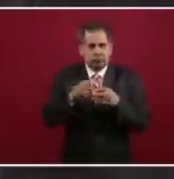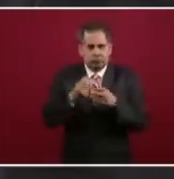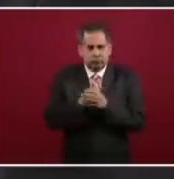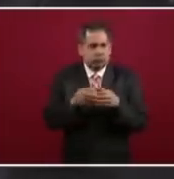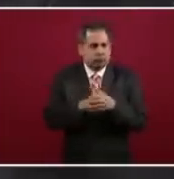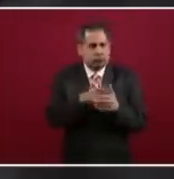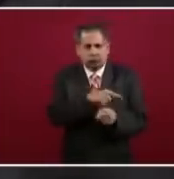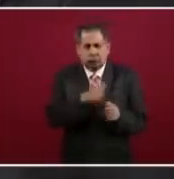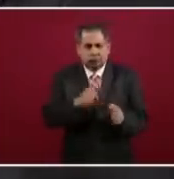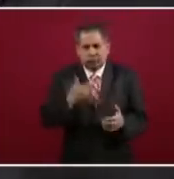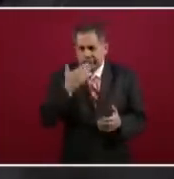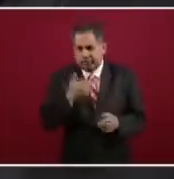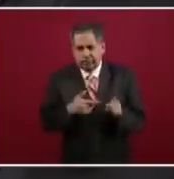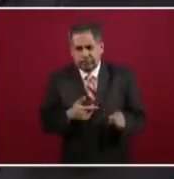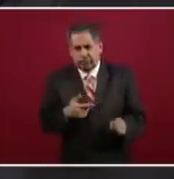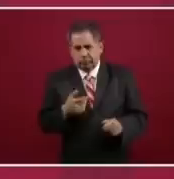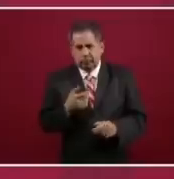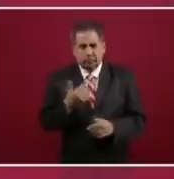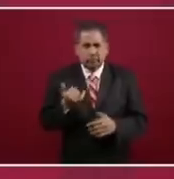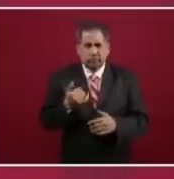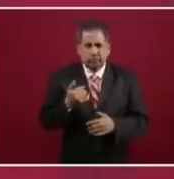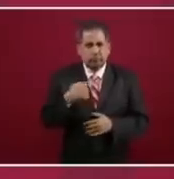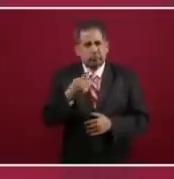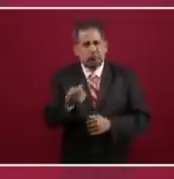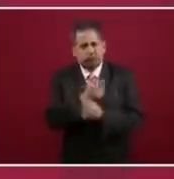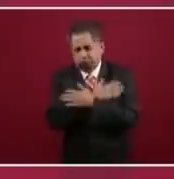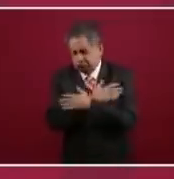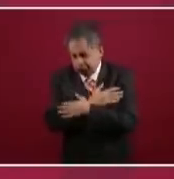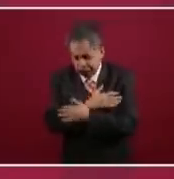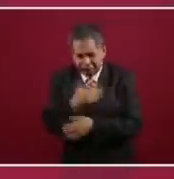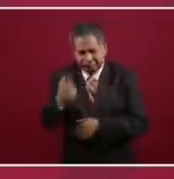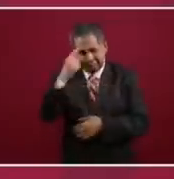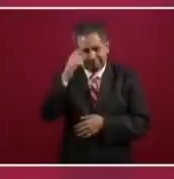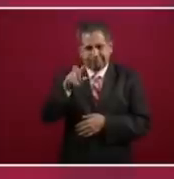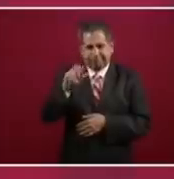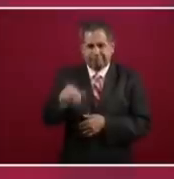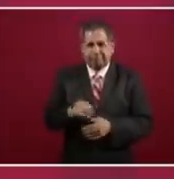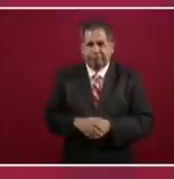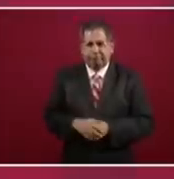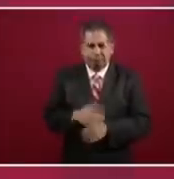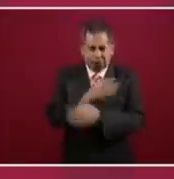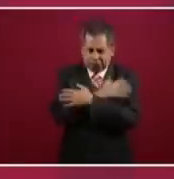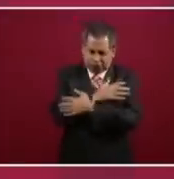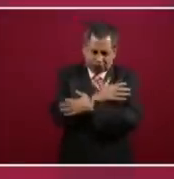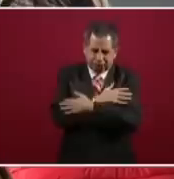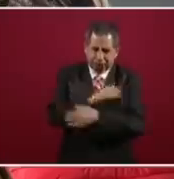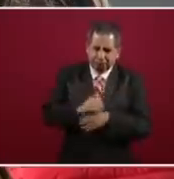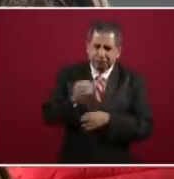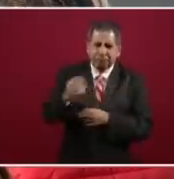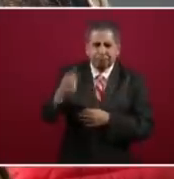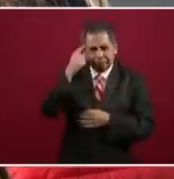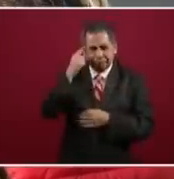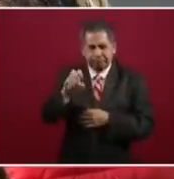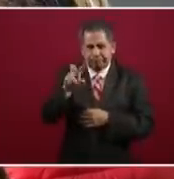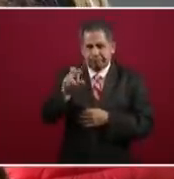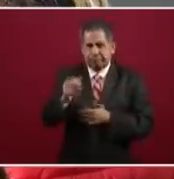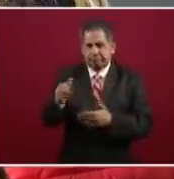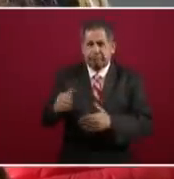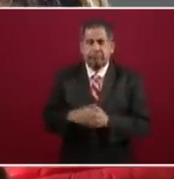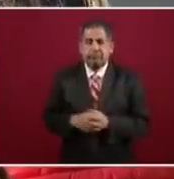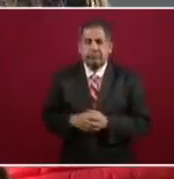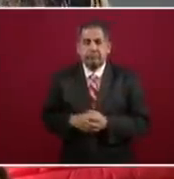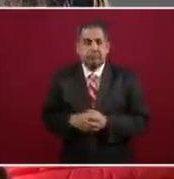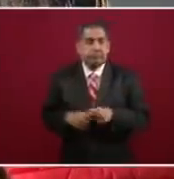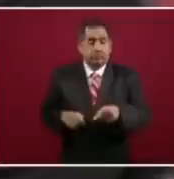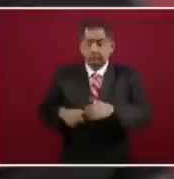muy bien y yo le mando un abrazo desde aquí ya voy a